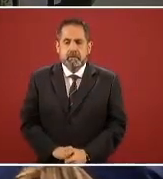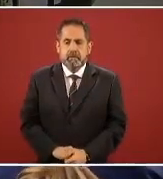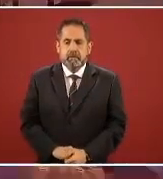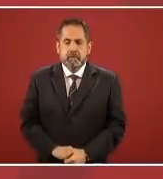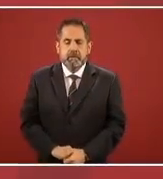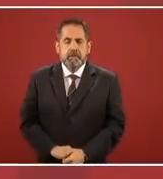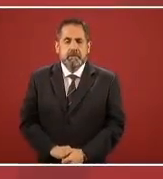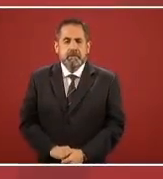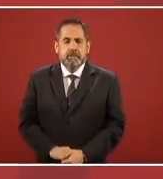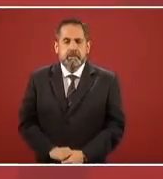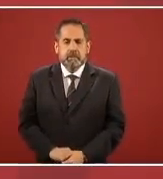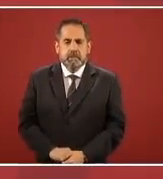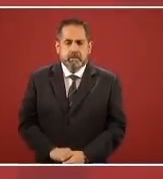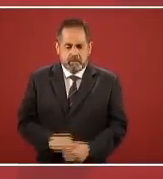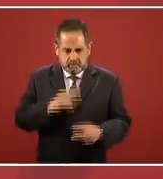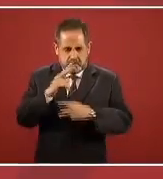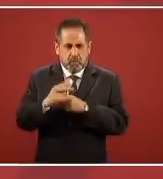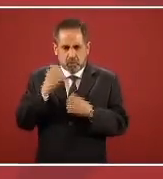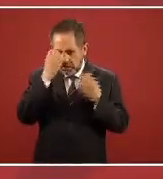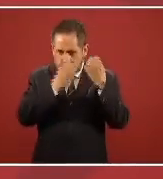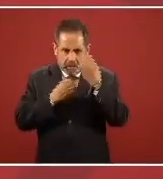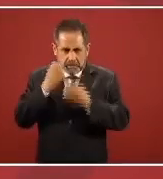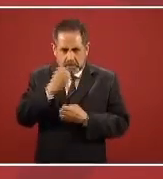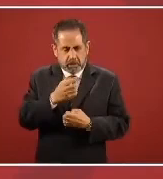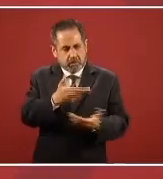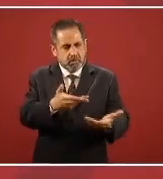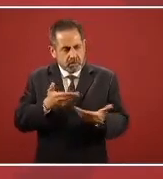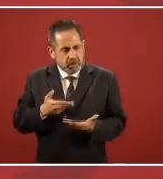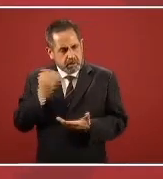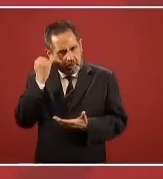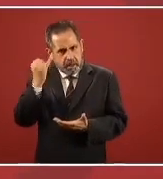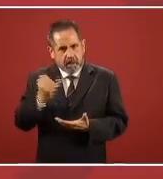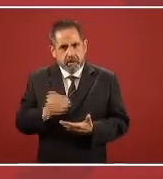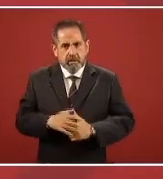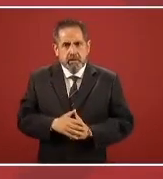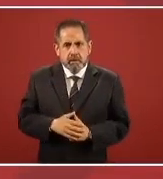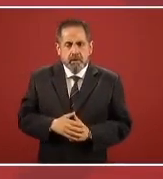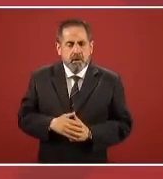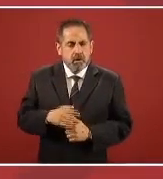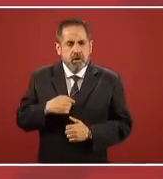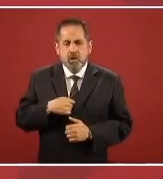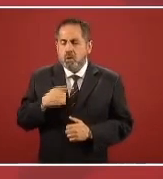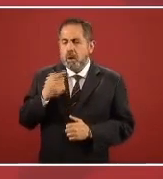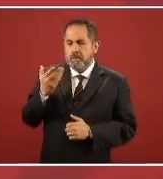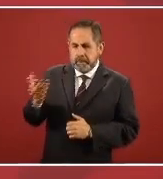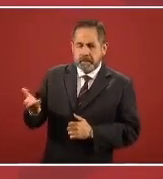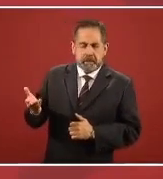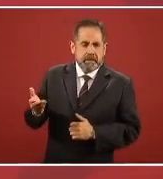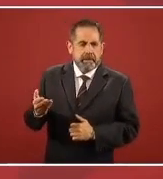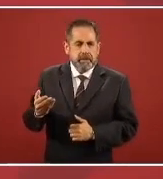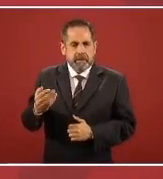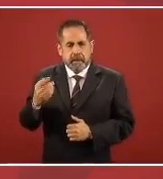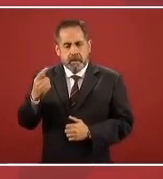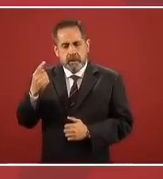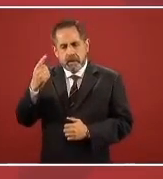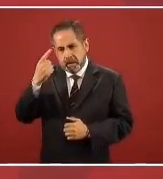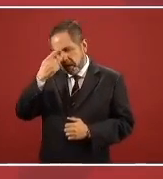Vamos a revisar tu planteamiento. Le voy a pedir a